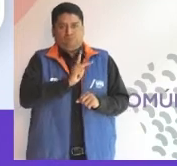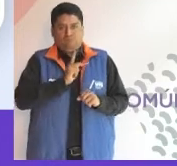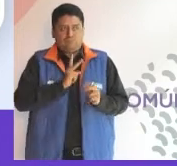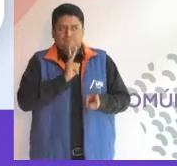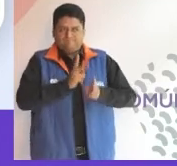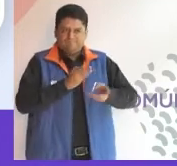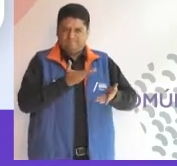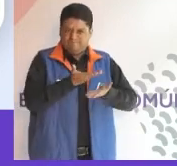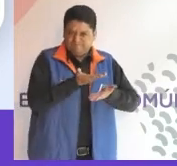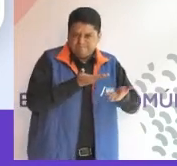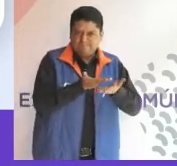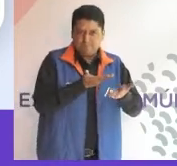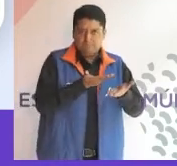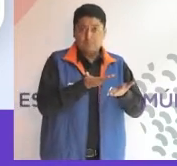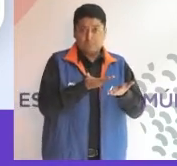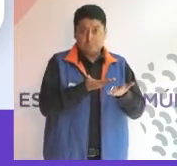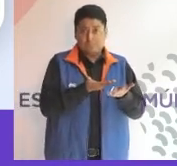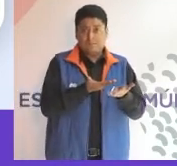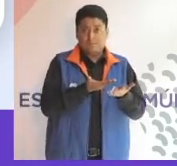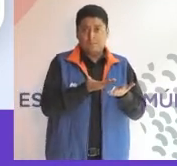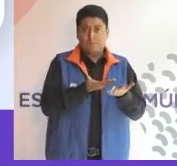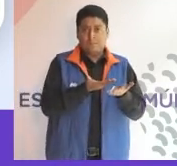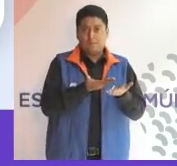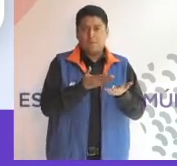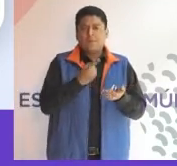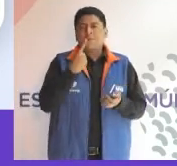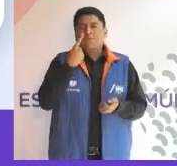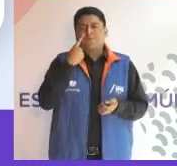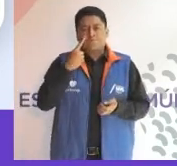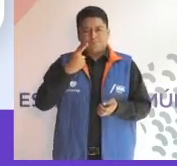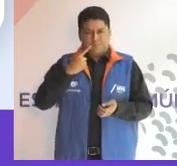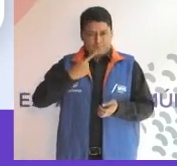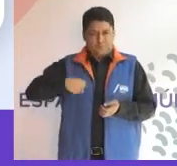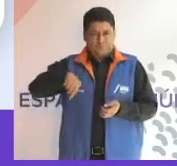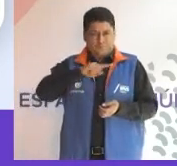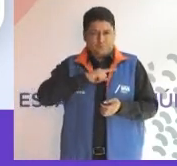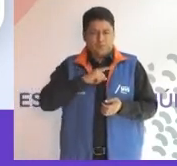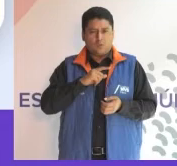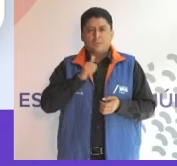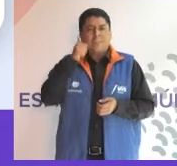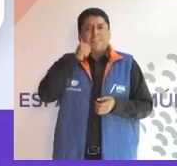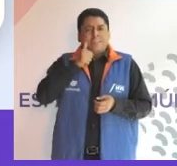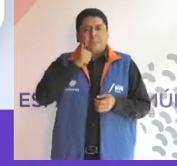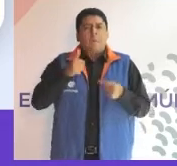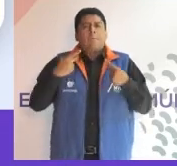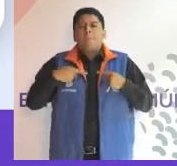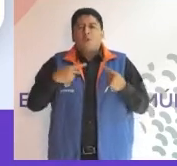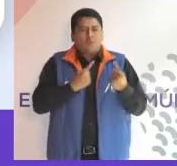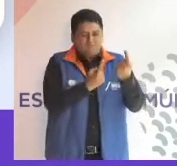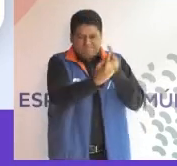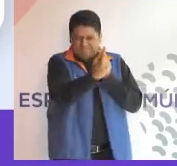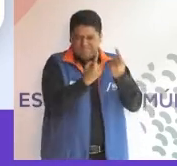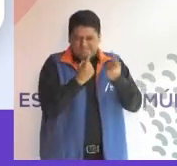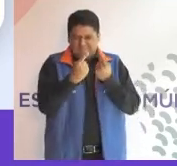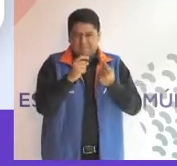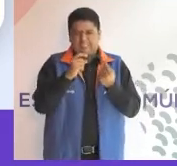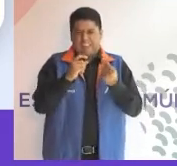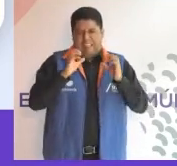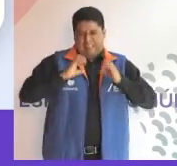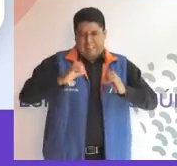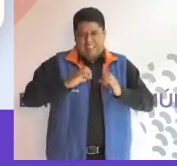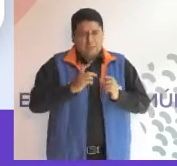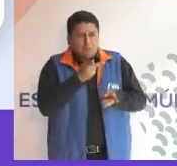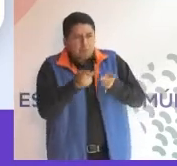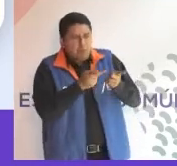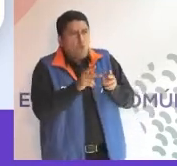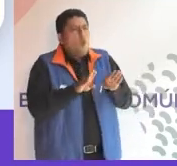por ejemplo, hemos hecho customer journeys para entender, por ejemplo, cómo motivar